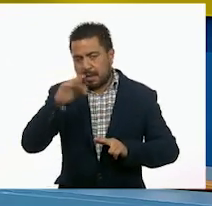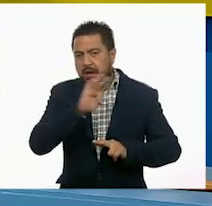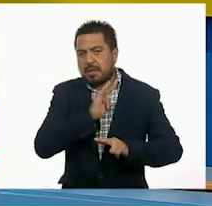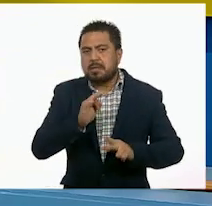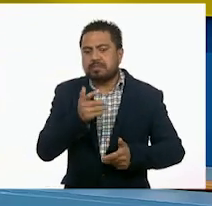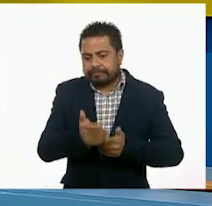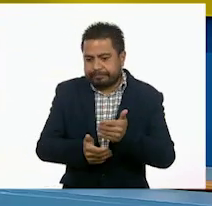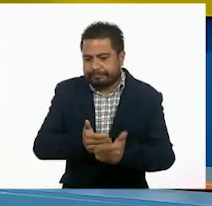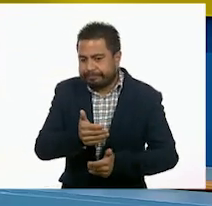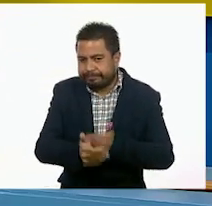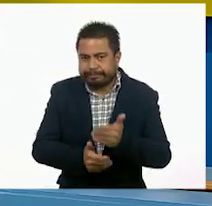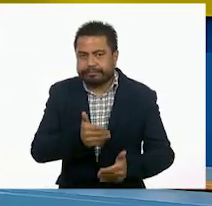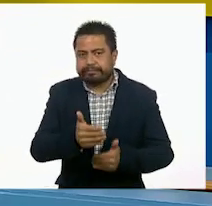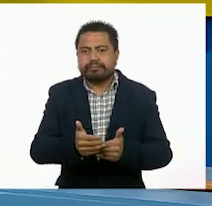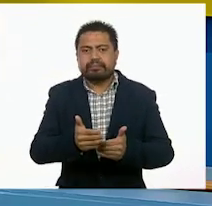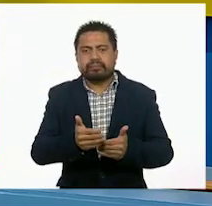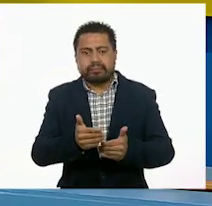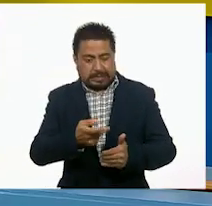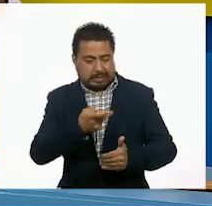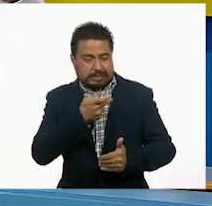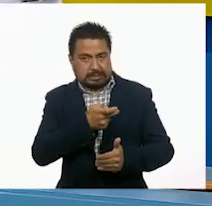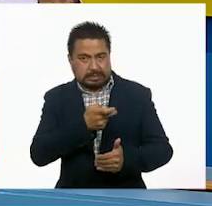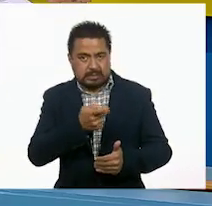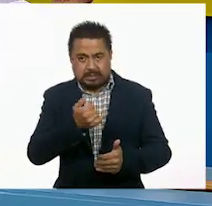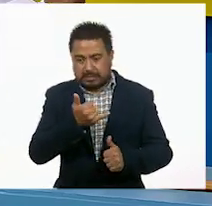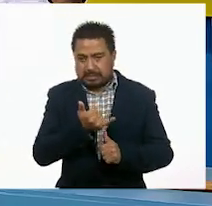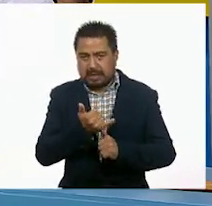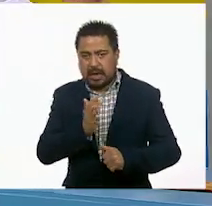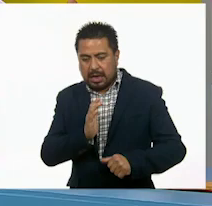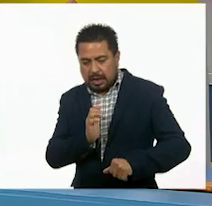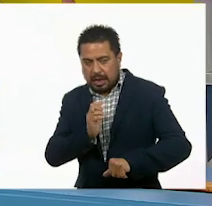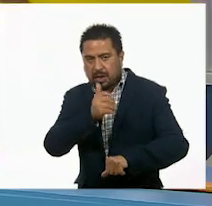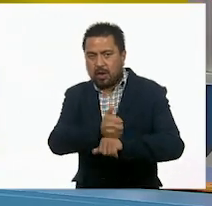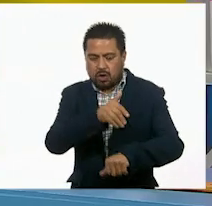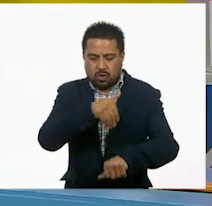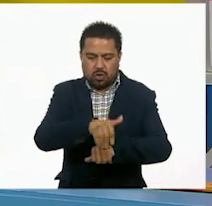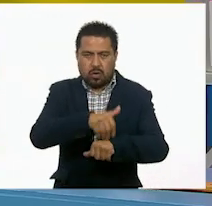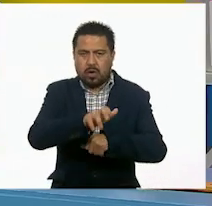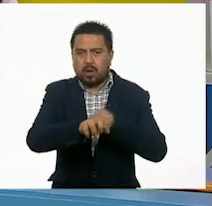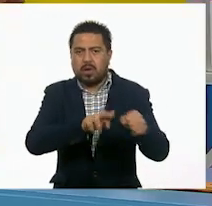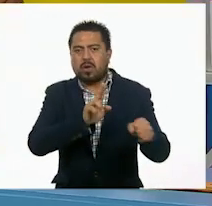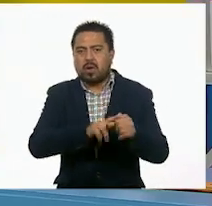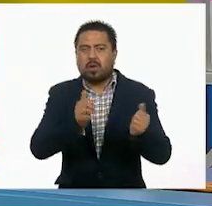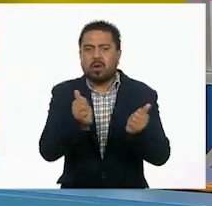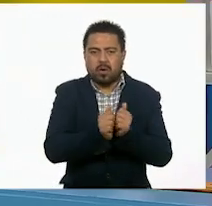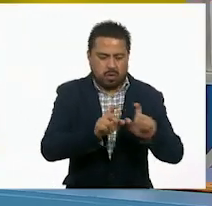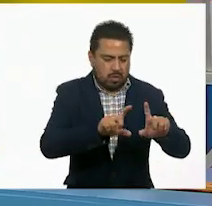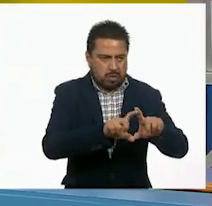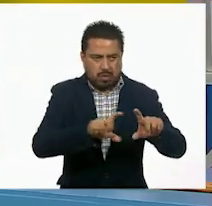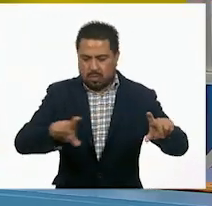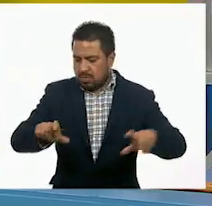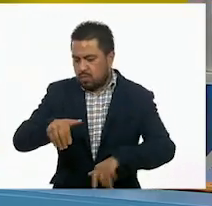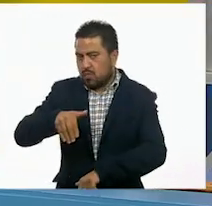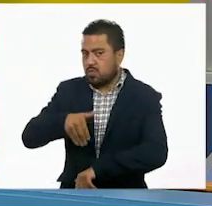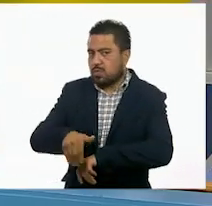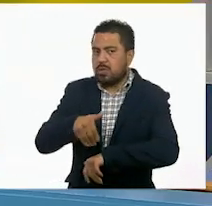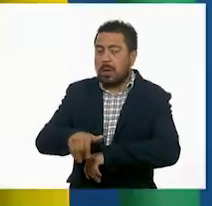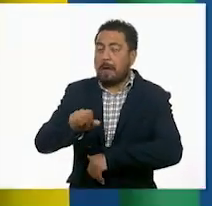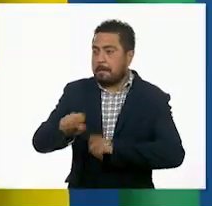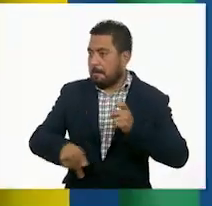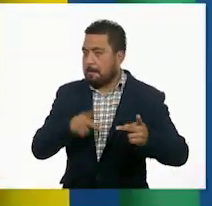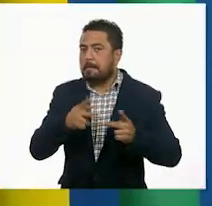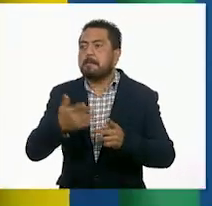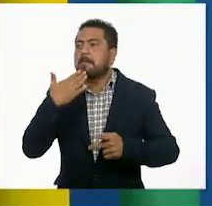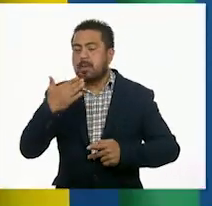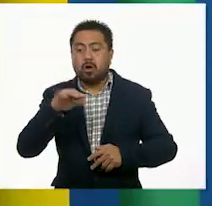ir reiterando y colocando los números naturales en una recta numérica. Perfecto,